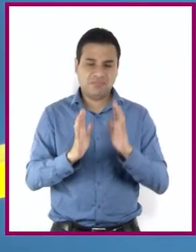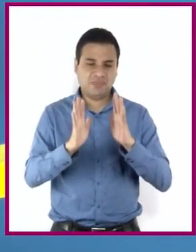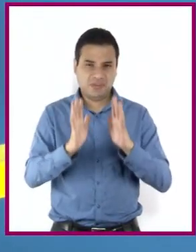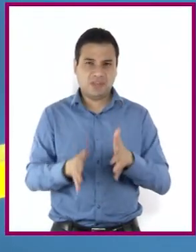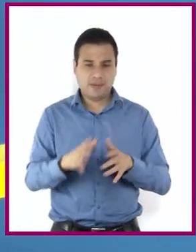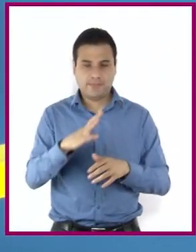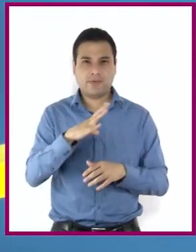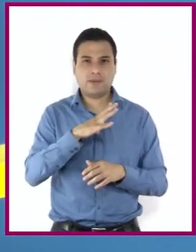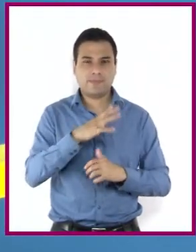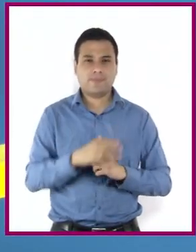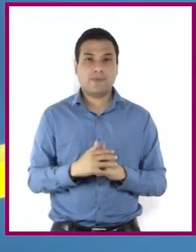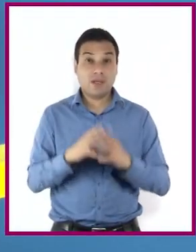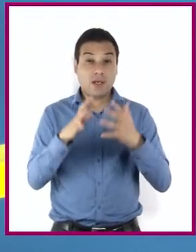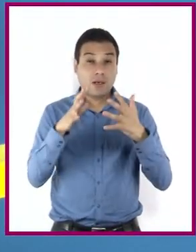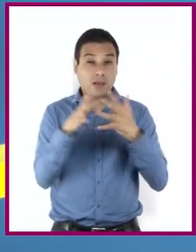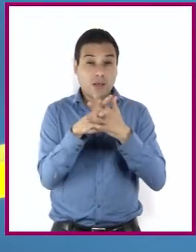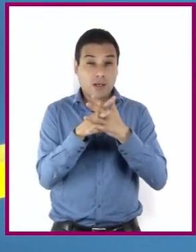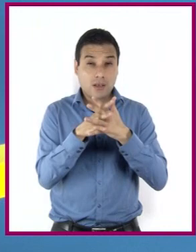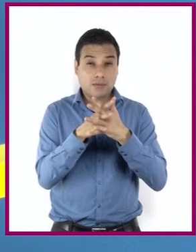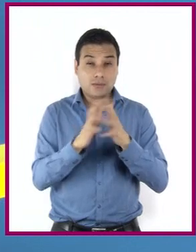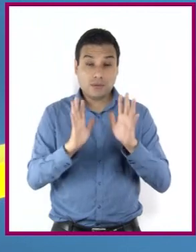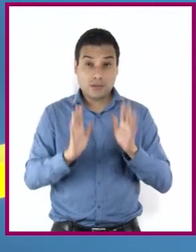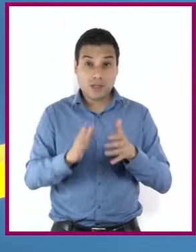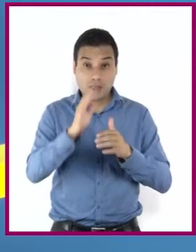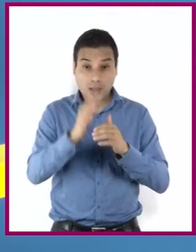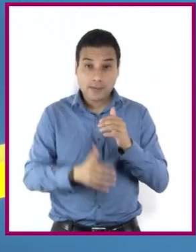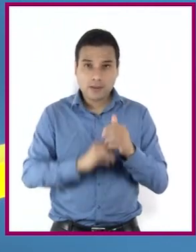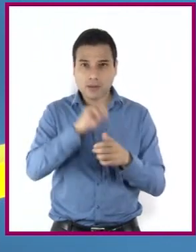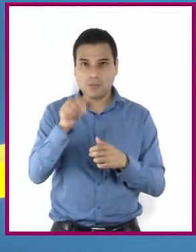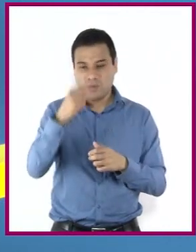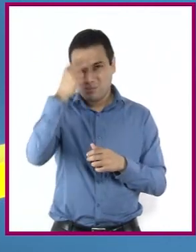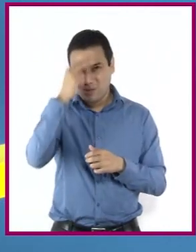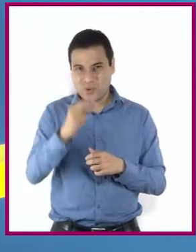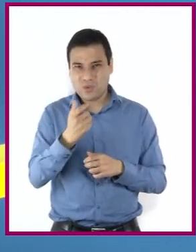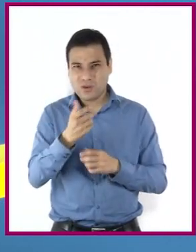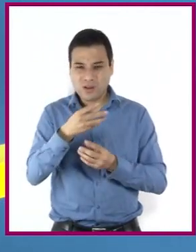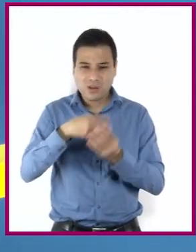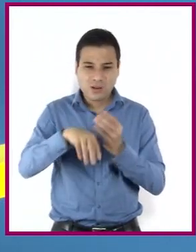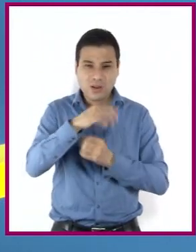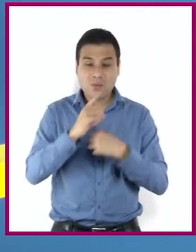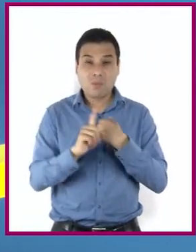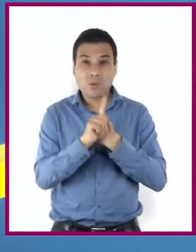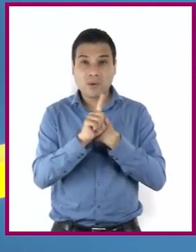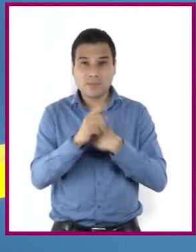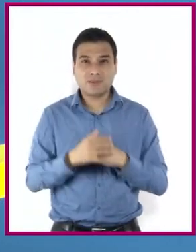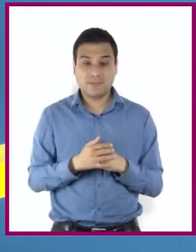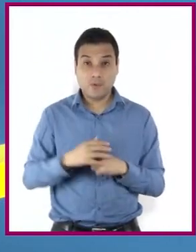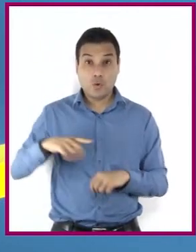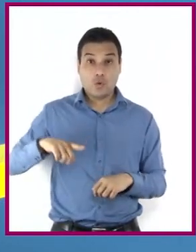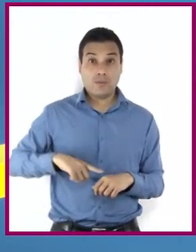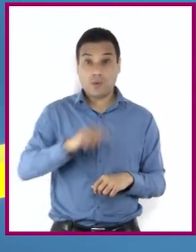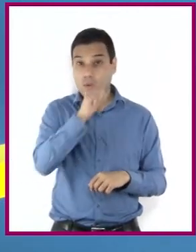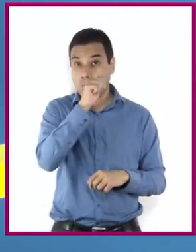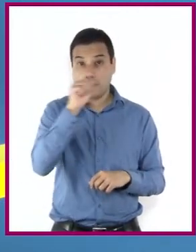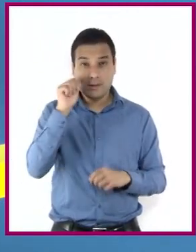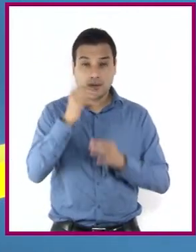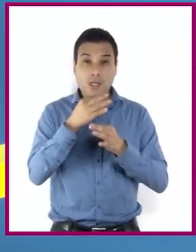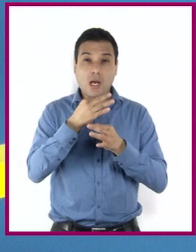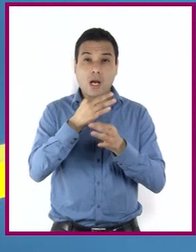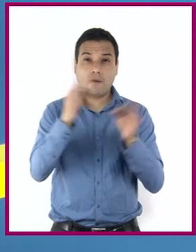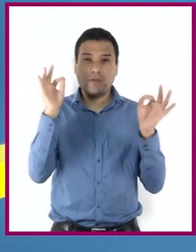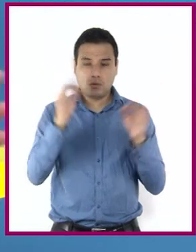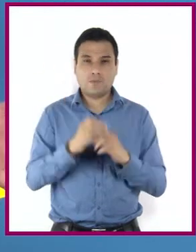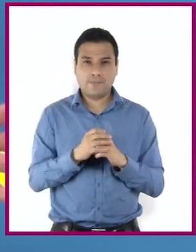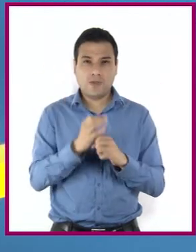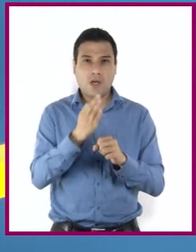Al concluir la Guerra de Reforma, el país enfrentaba una pésima situación económica. El gobierno de Juárez decretó una moratoria o suspensión